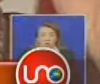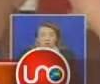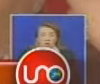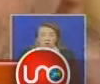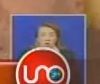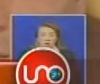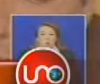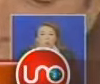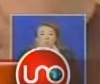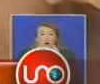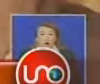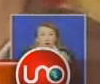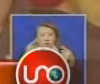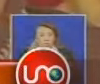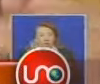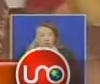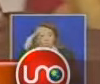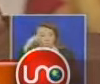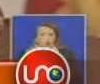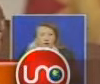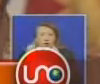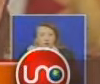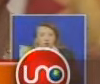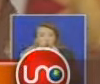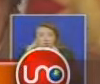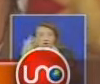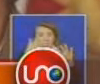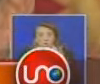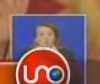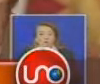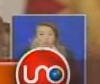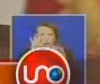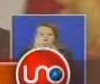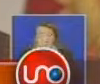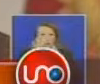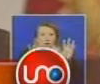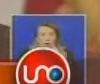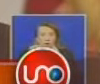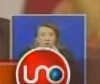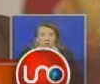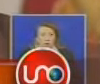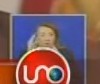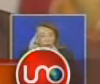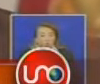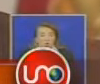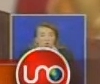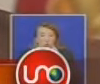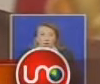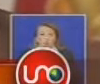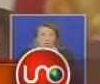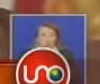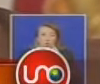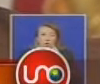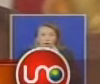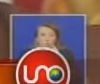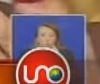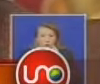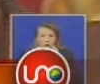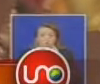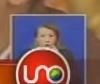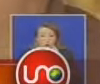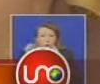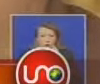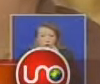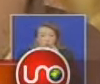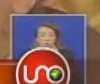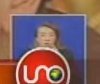policía colombiana declaró que no había mensajes. Si es que hay mensajes, hay 39.000 mensajes, saquen todos los mensajes, ¿verdad?, de la supuesta computadora. ¿Verdad? Que